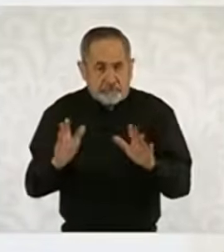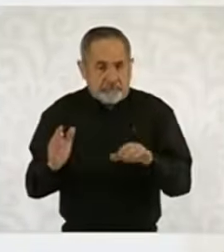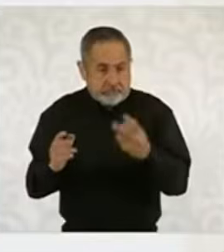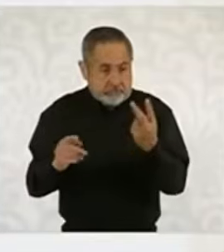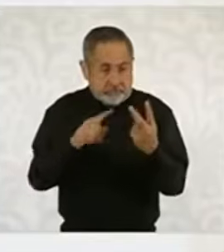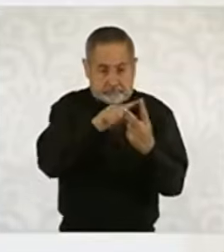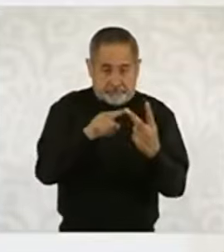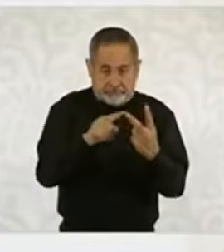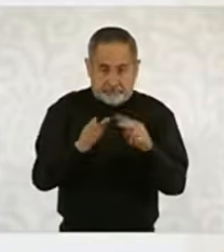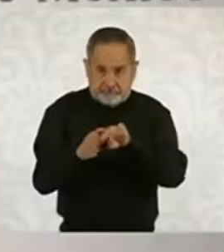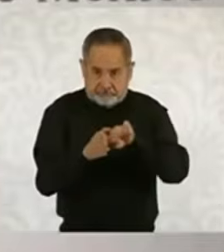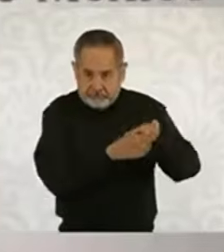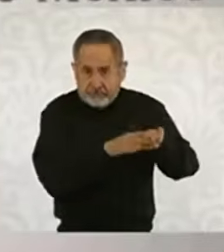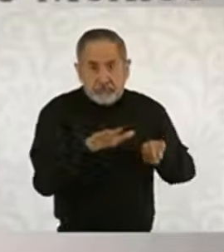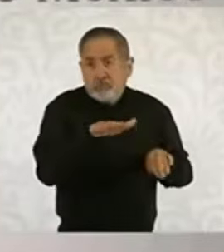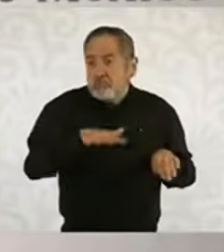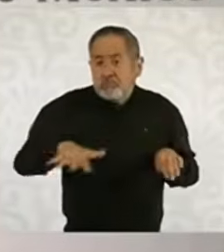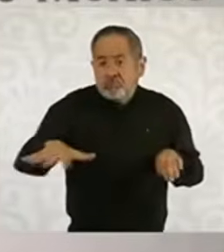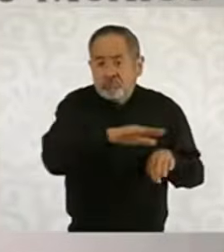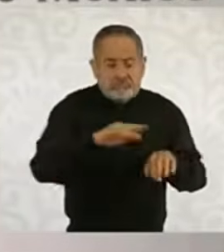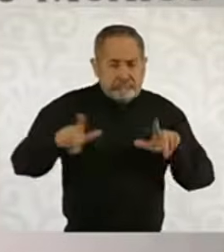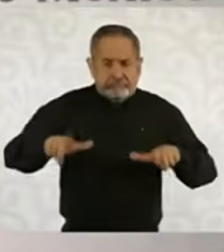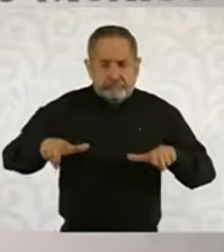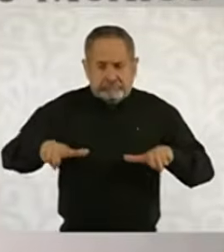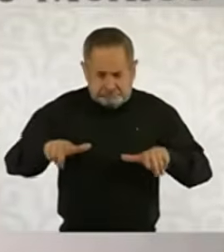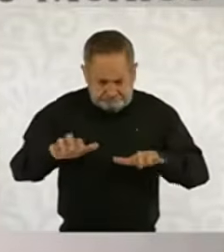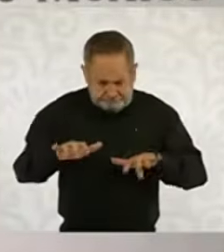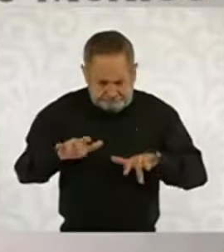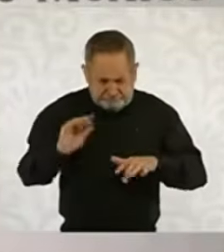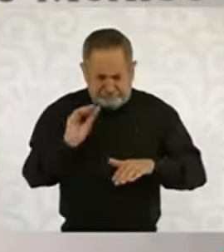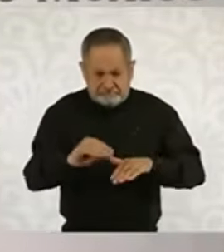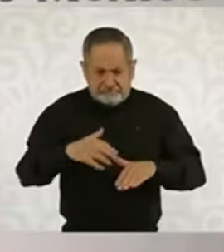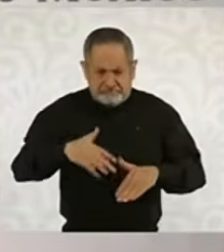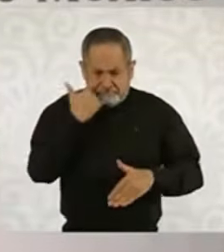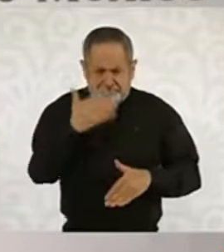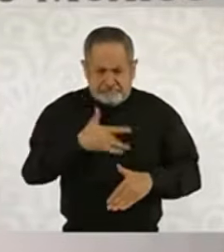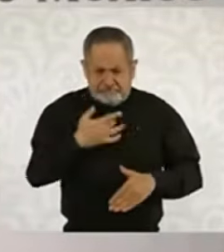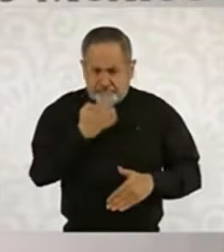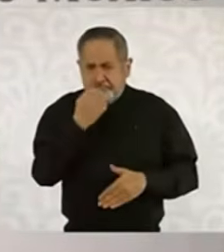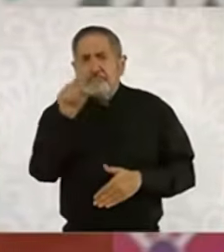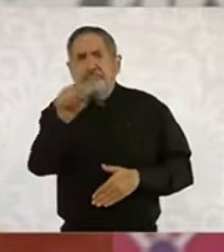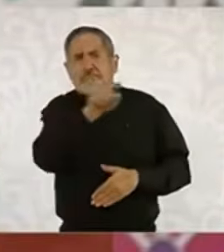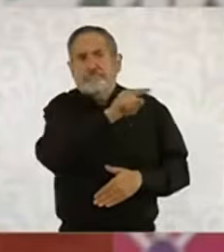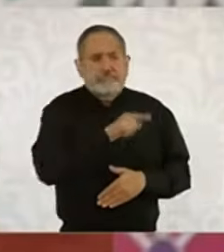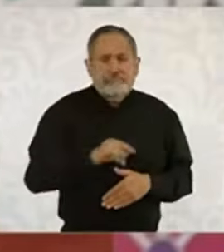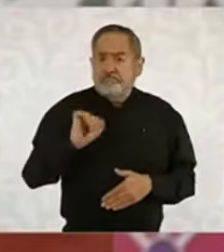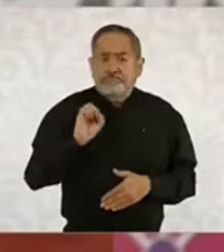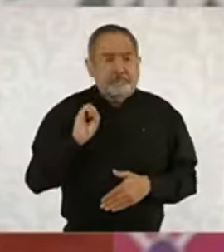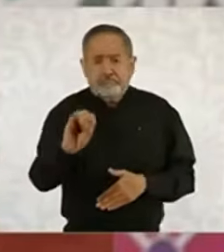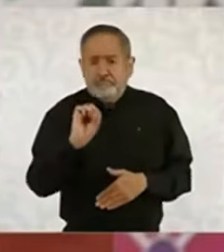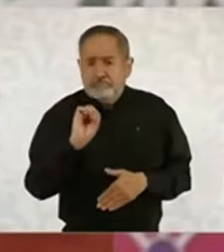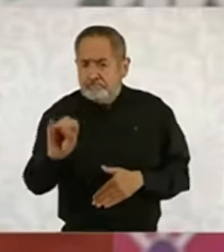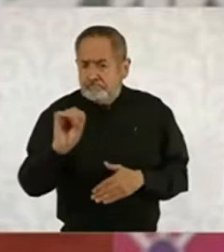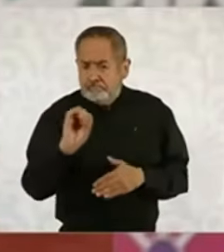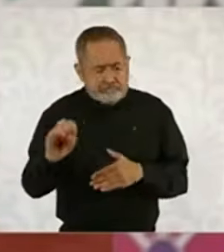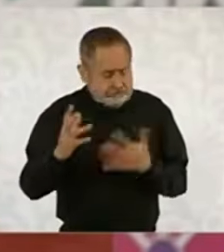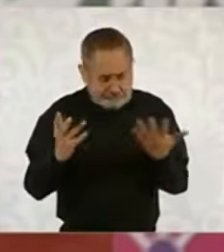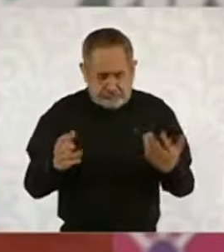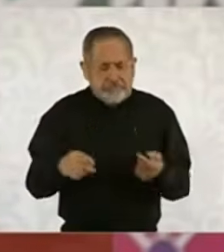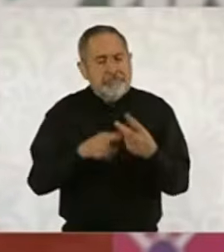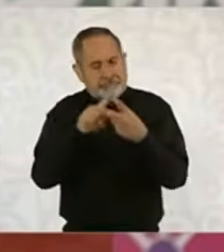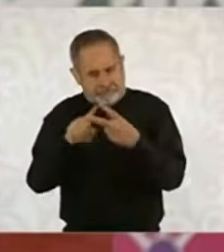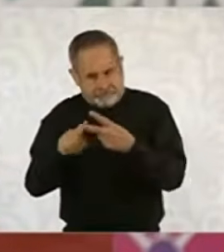es a partir de la definición de la plataforma. Eso por un lado. ¿Qué más estamos haciendo? Que ya lo vamos a presentar.